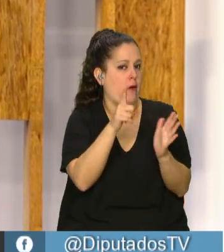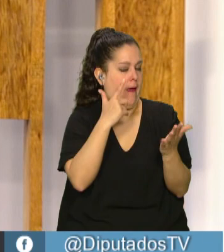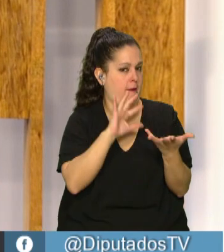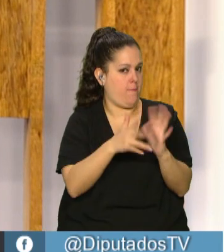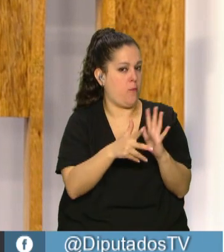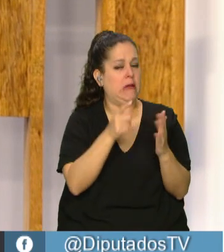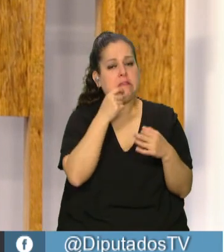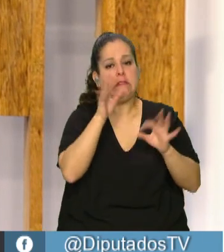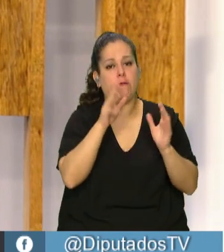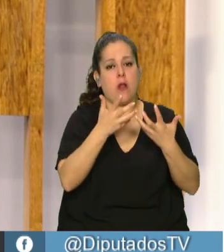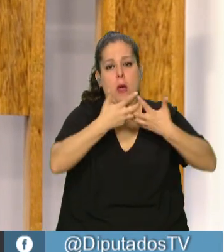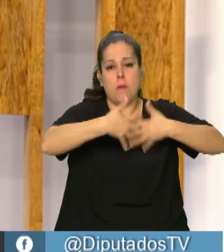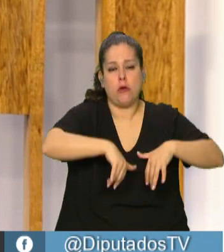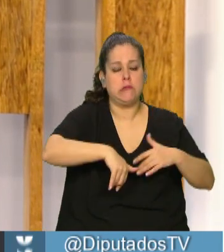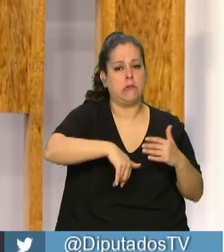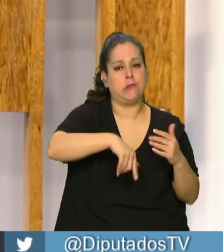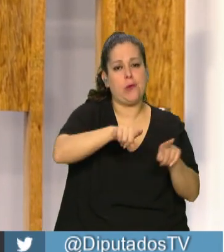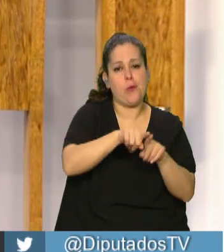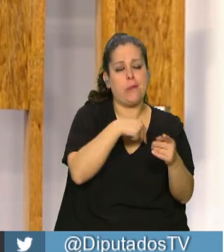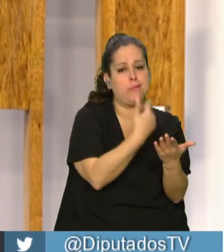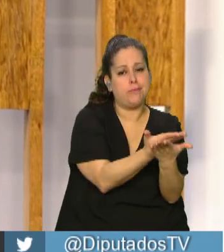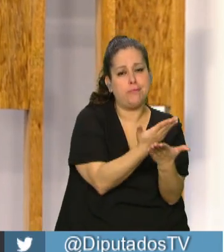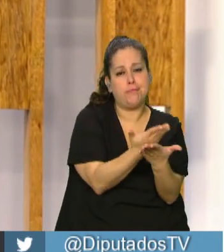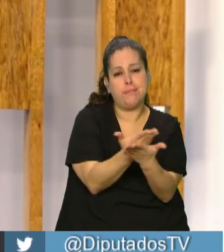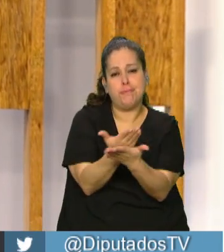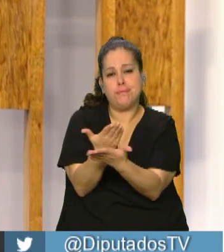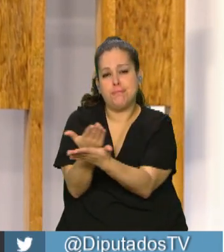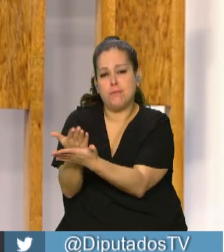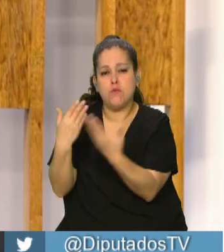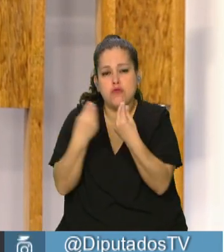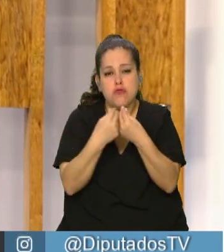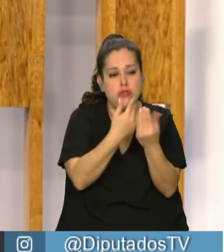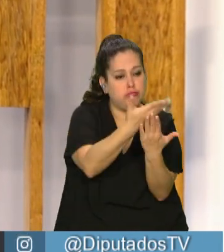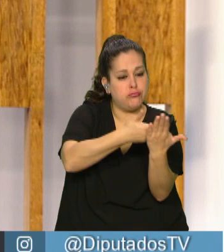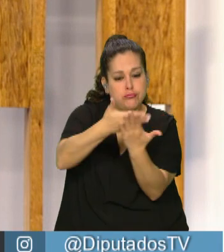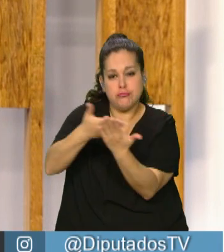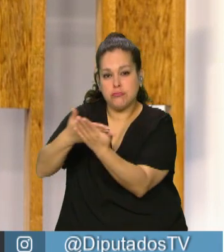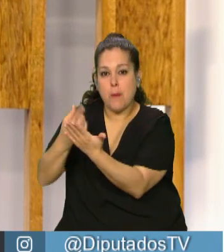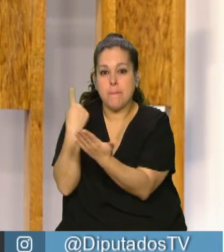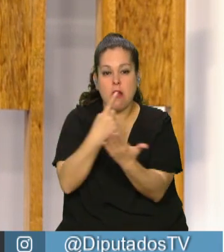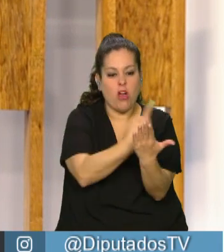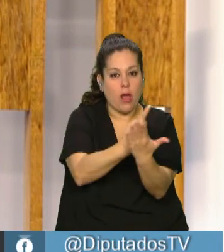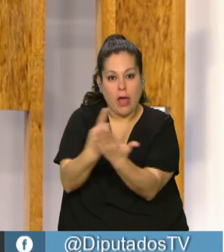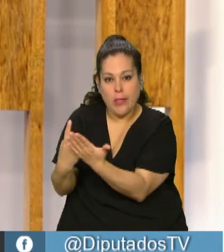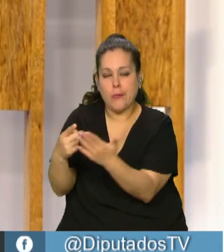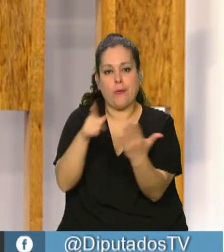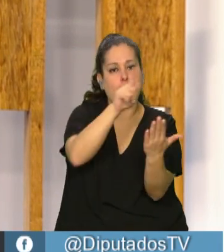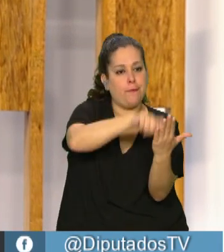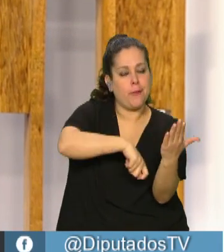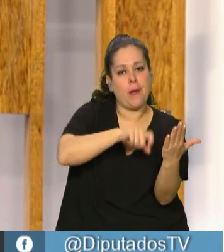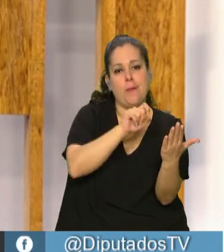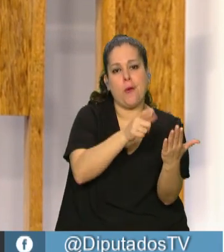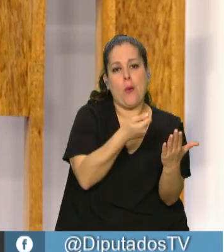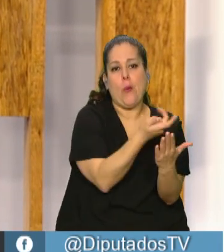un proyecto con muchos dictámenes de minoría, pero cada uno de esos dictámenes firmado por